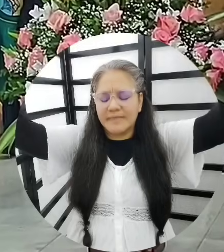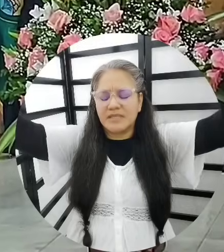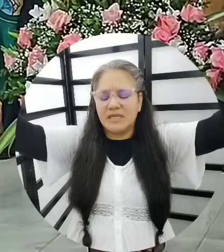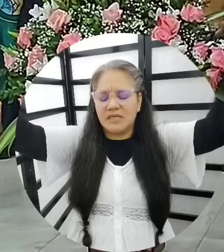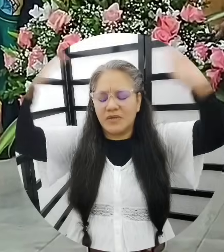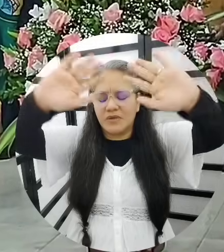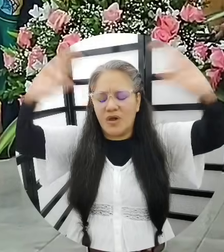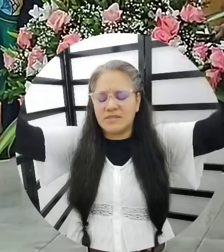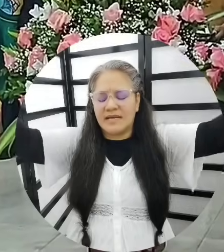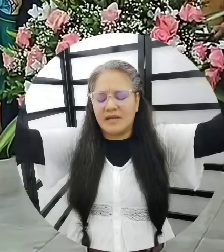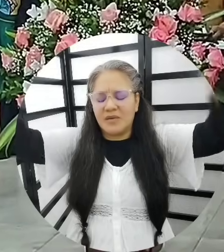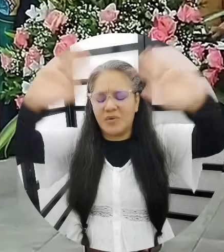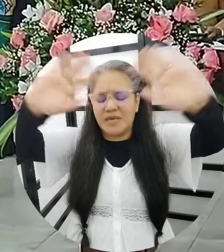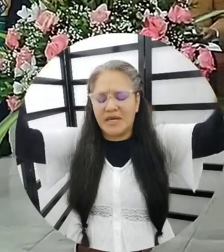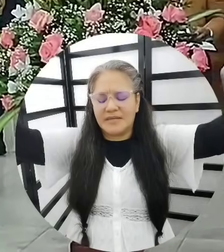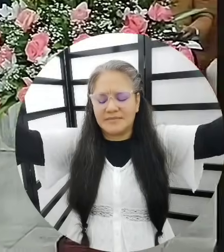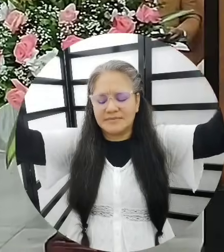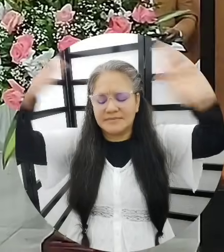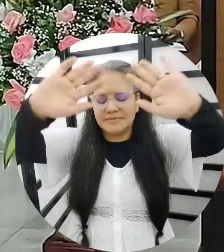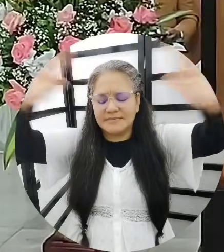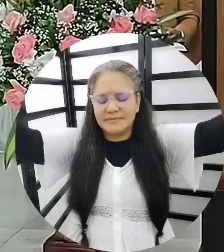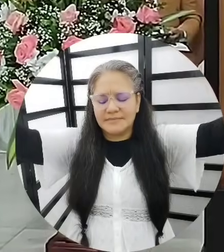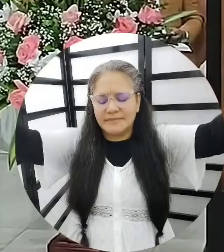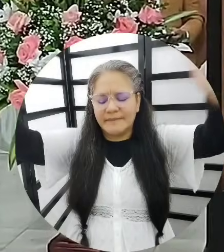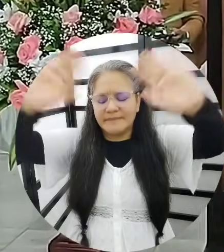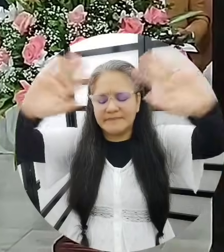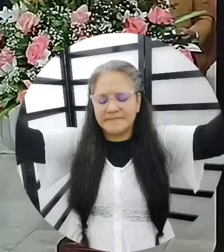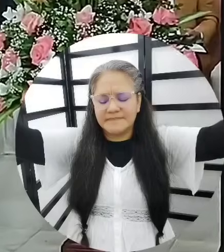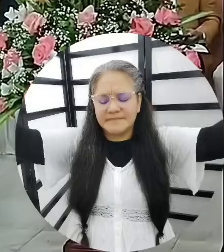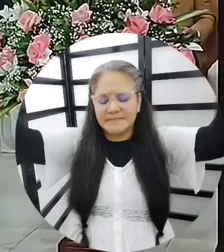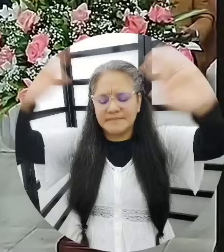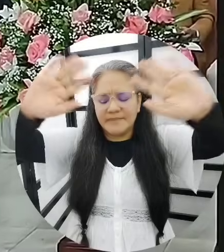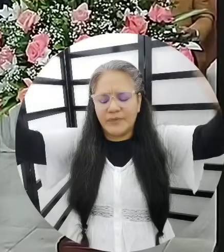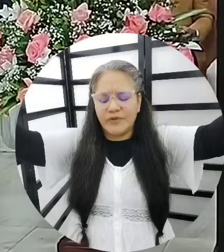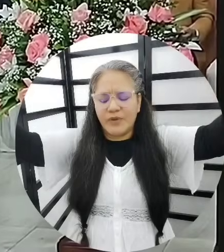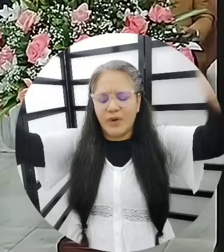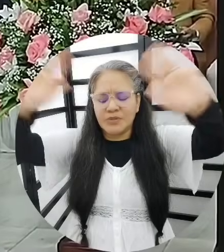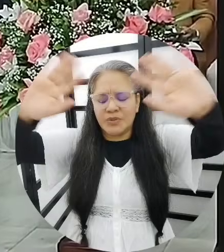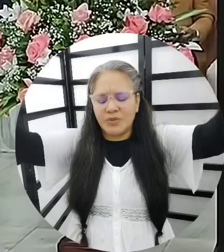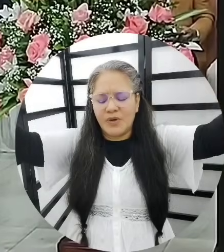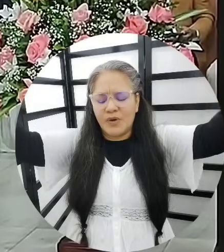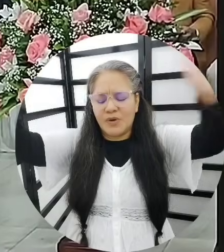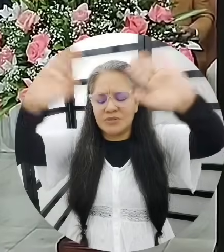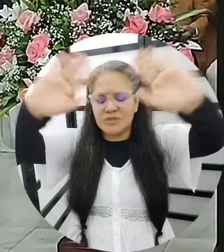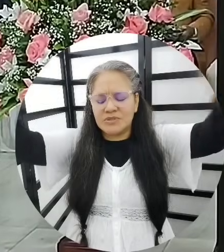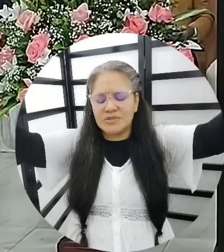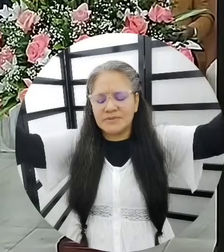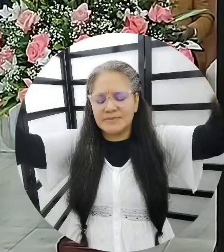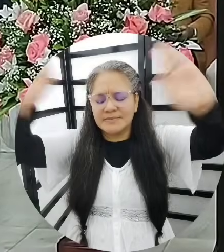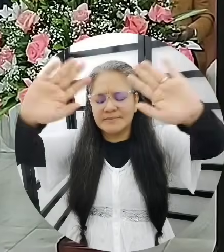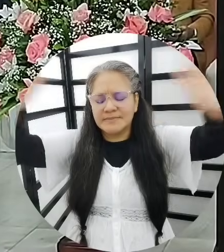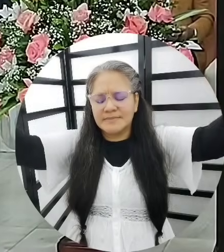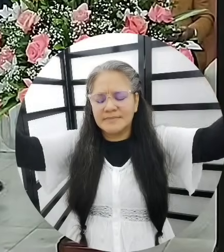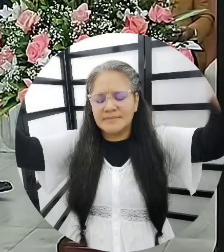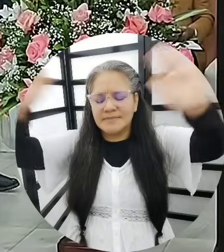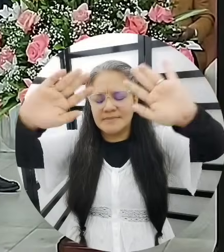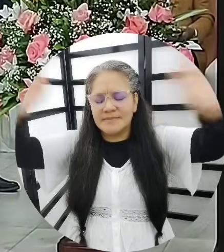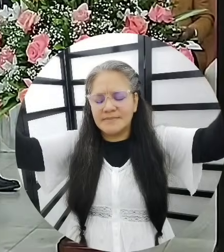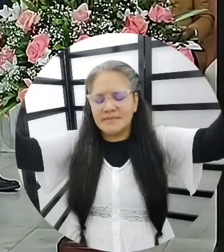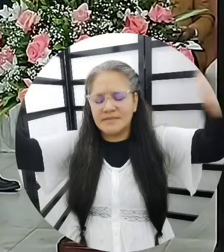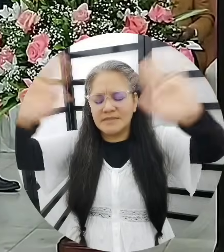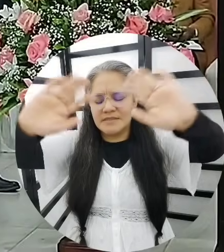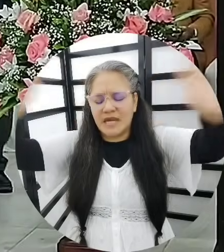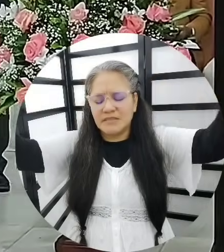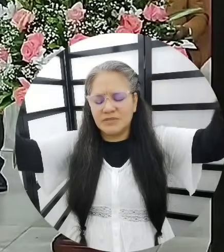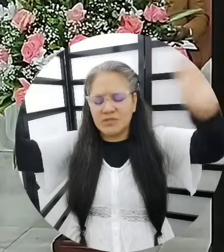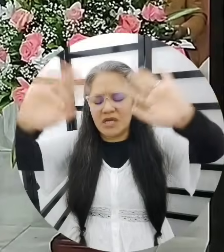a componer, hermano. Es que cuando estamos en el Señor, tenemos palabra de Dios, tenemos gracia de Dios,